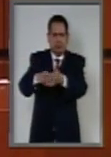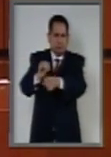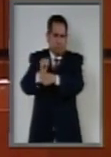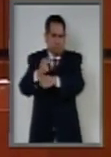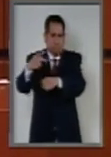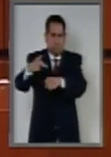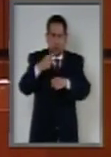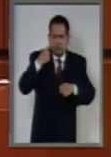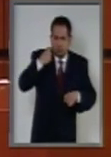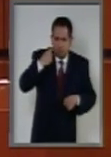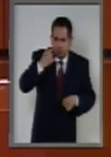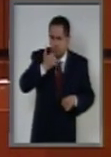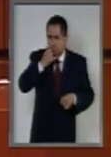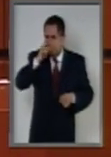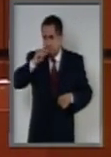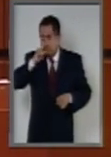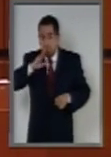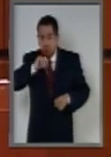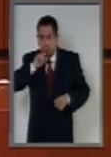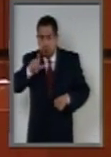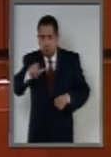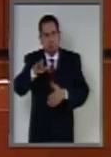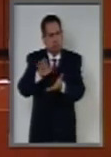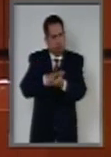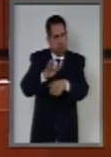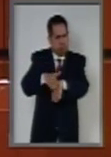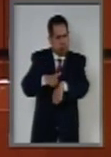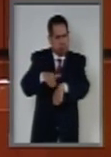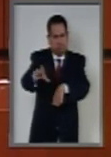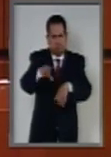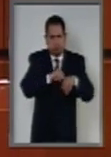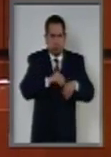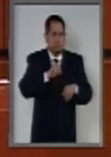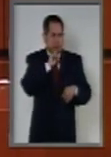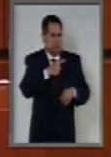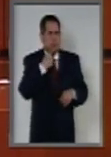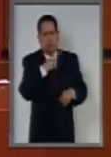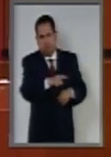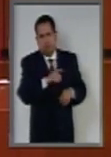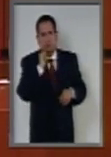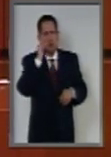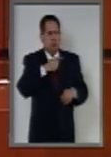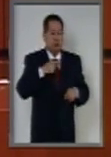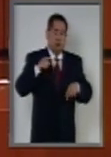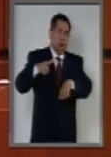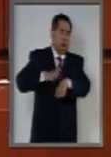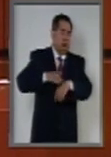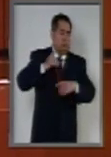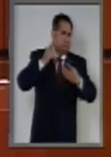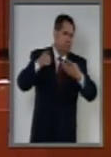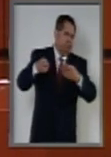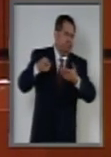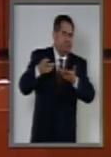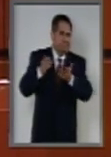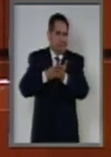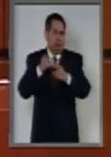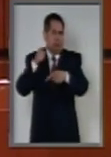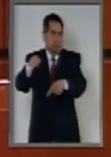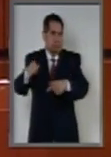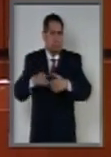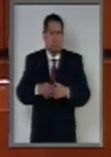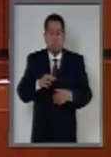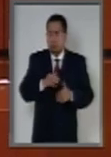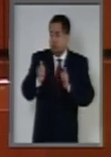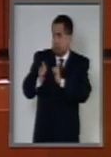faltas administrativas, presentar denuncias y querellas penales, coadyuvar a la Fiscalía Especializada